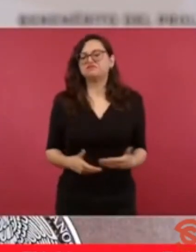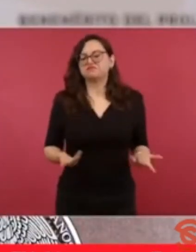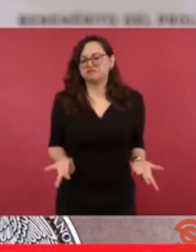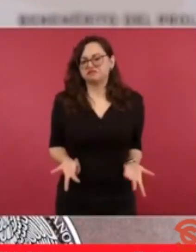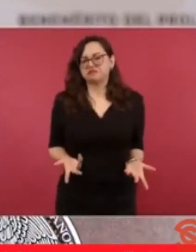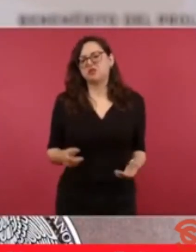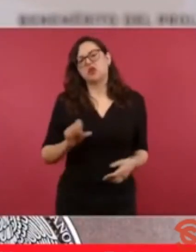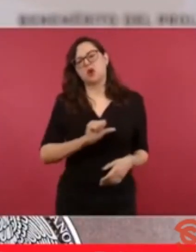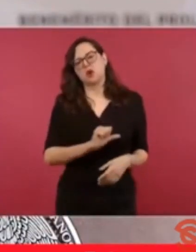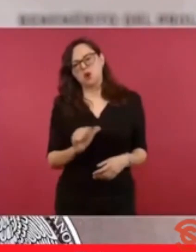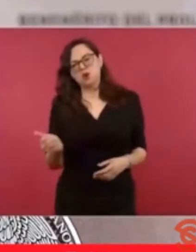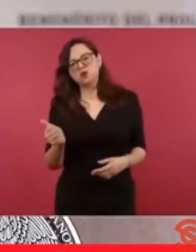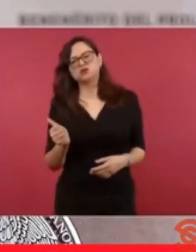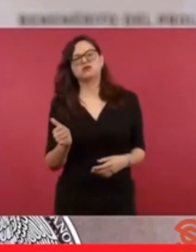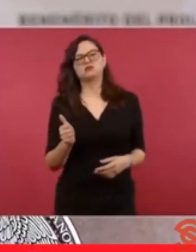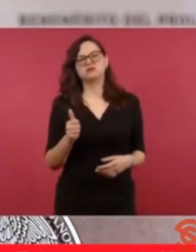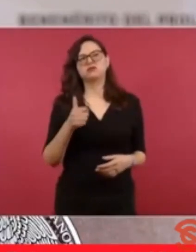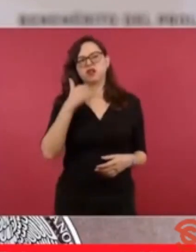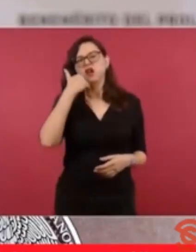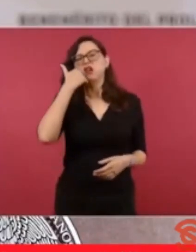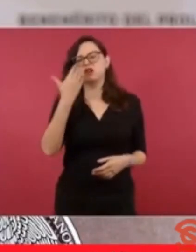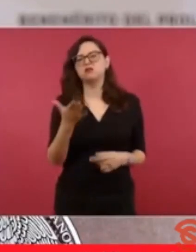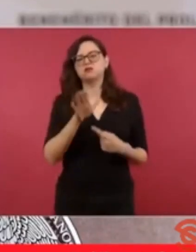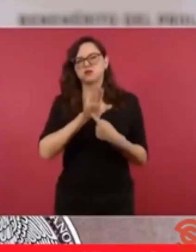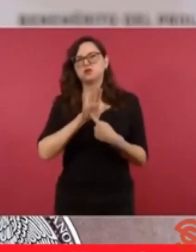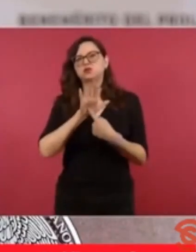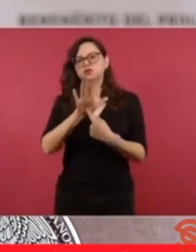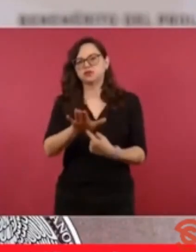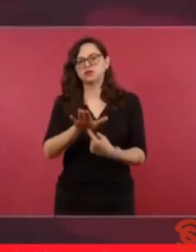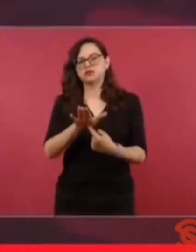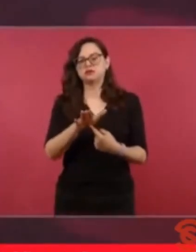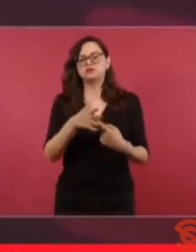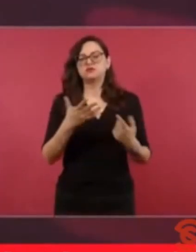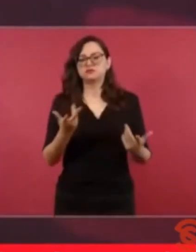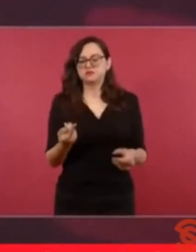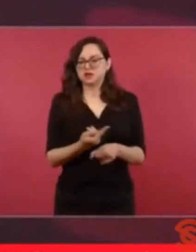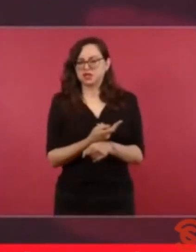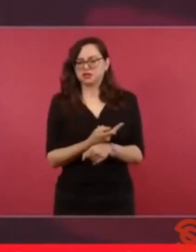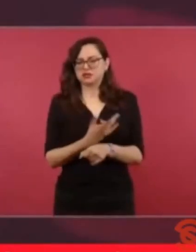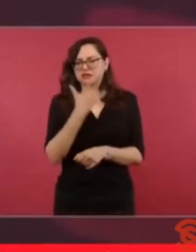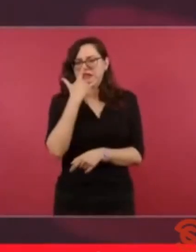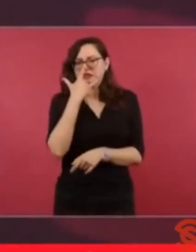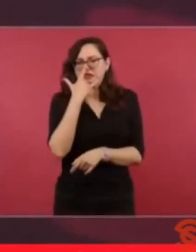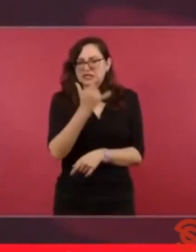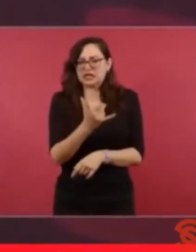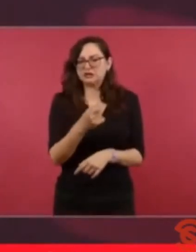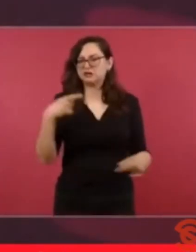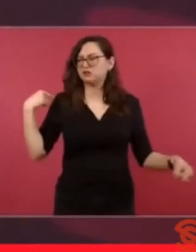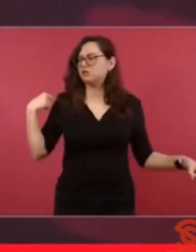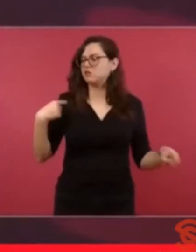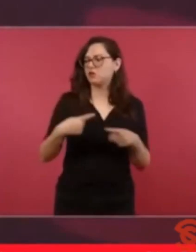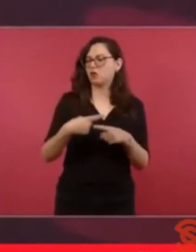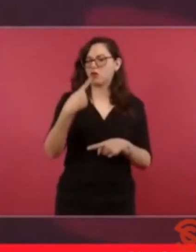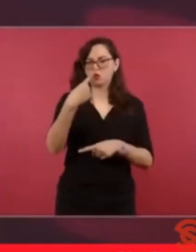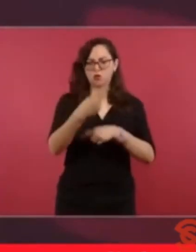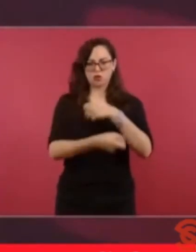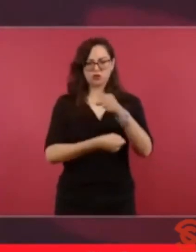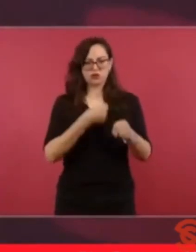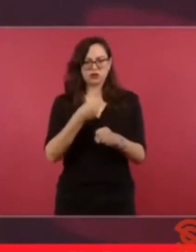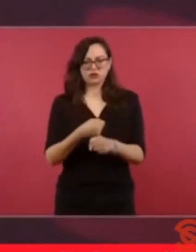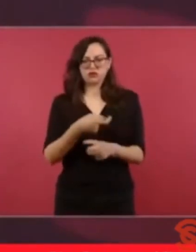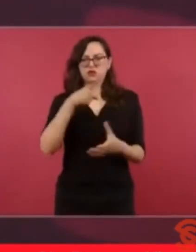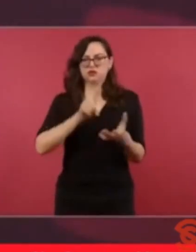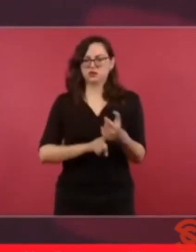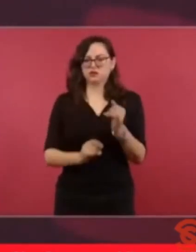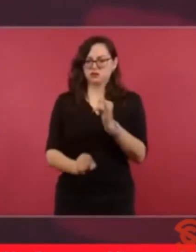estado aún más presente en los últimos años, si no es que el último año, en las redes